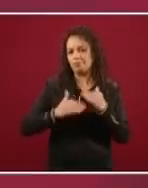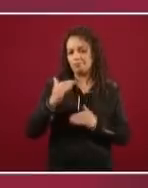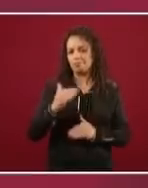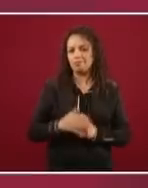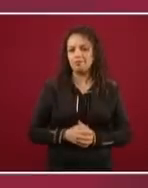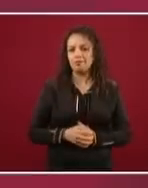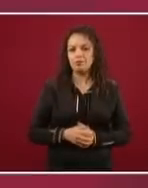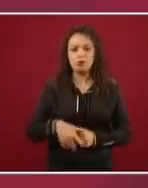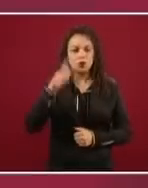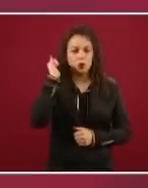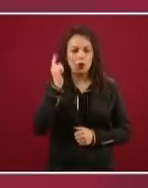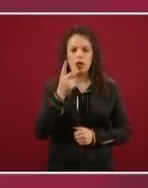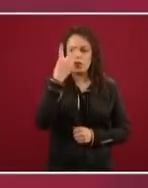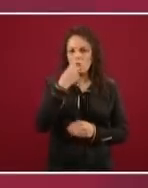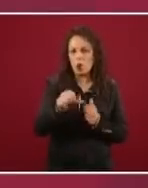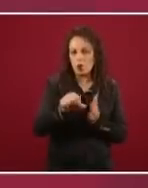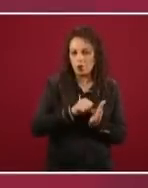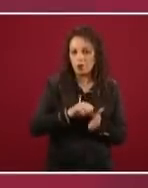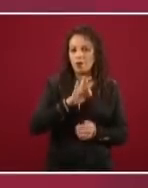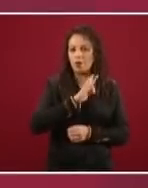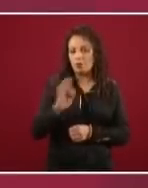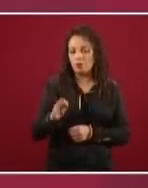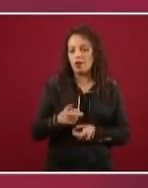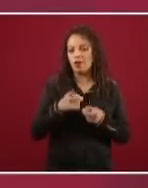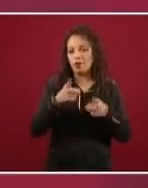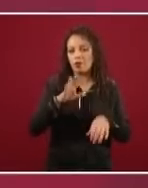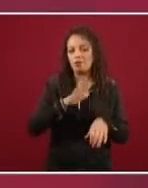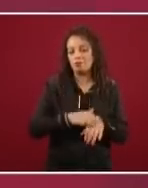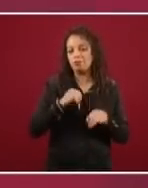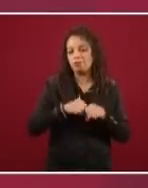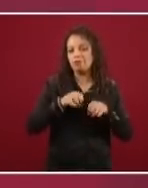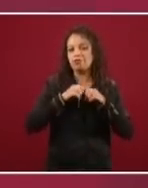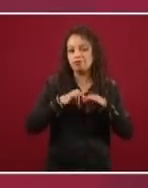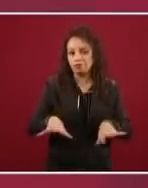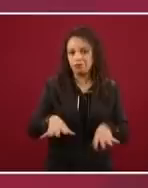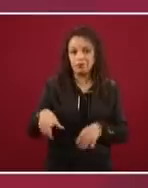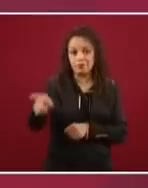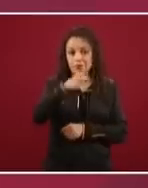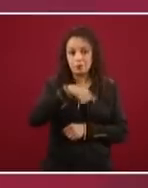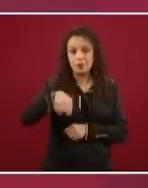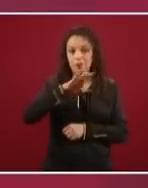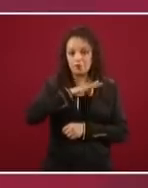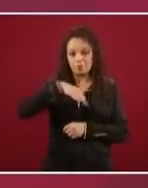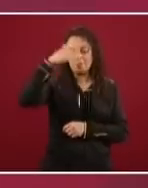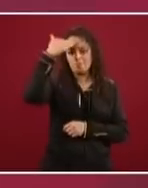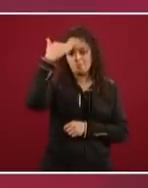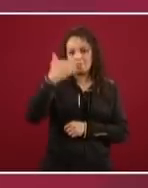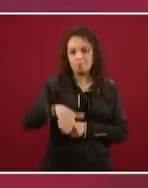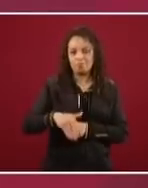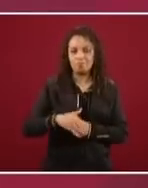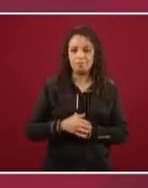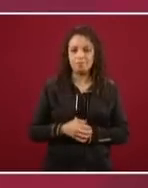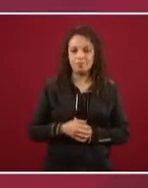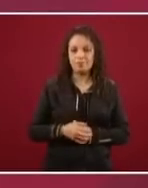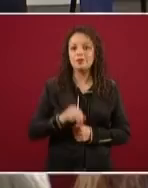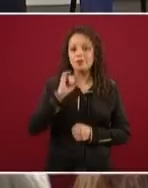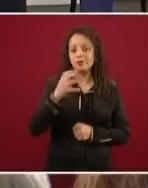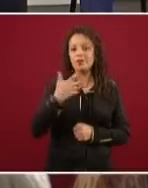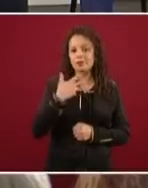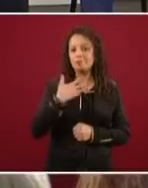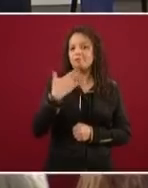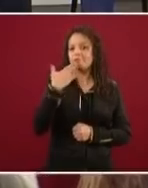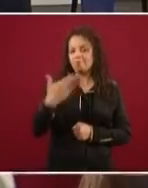dos meses podremos dar ya una información para que ustedes vayan viendo que realmente si se va cumpliendo con el